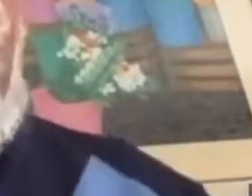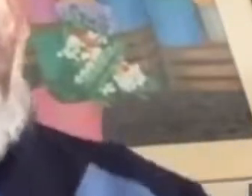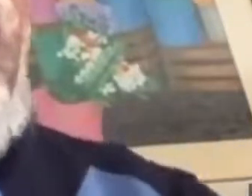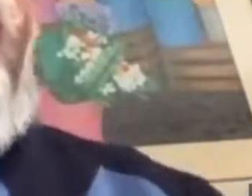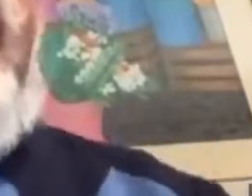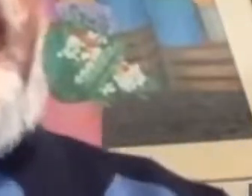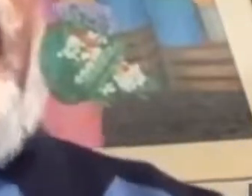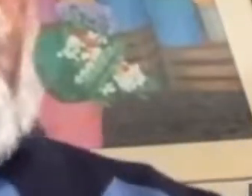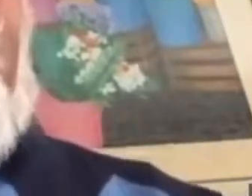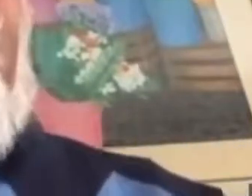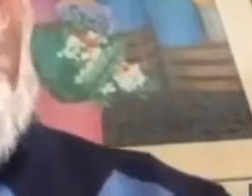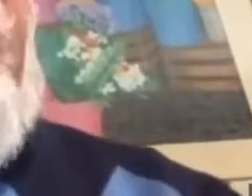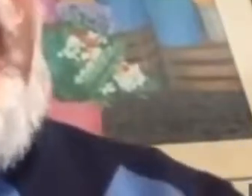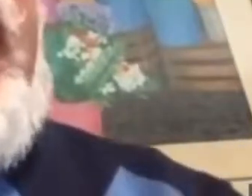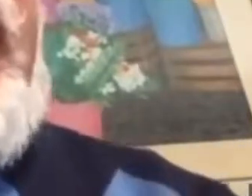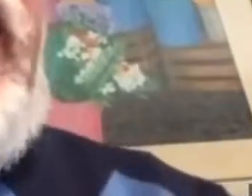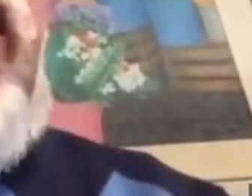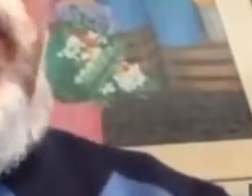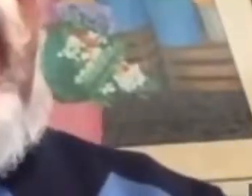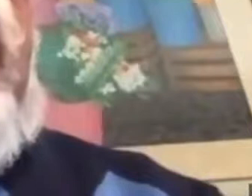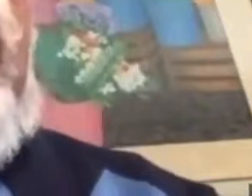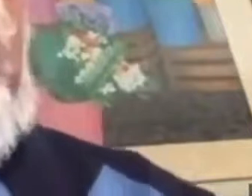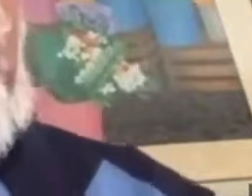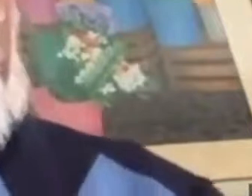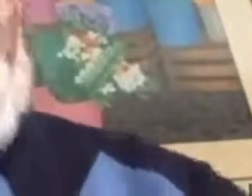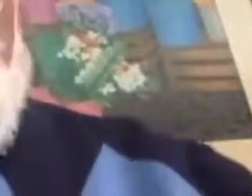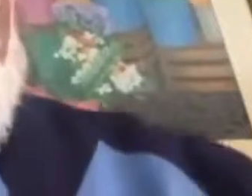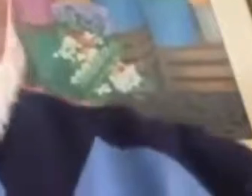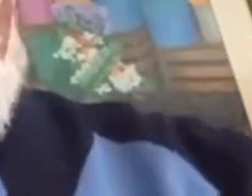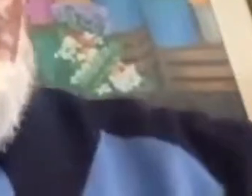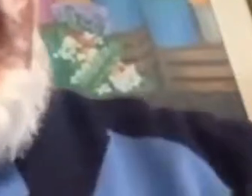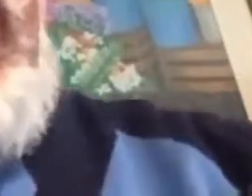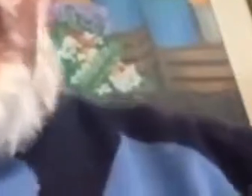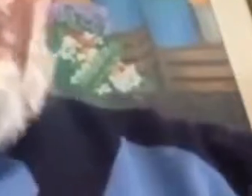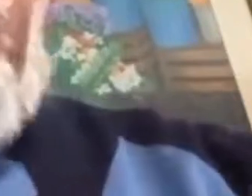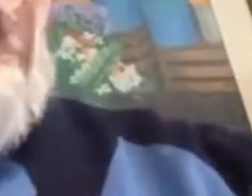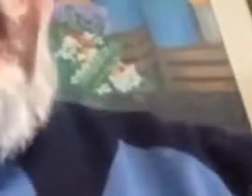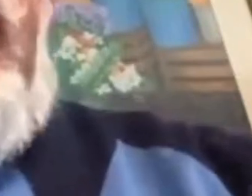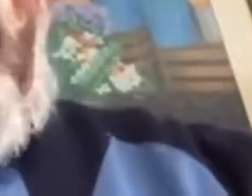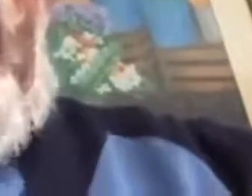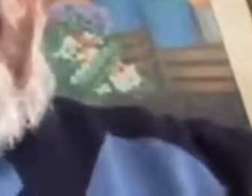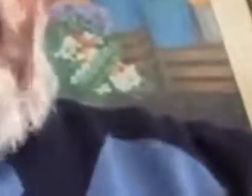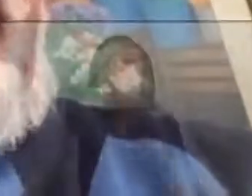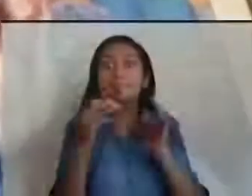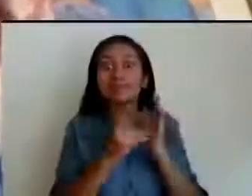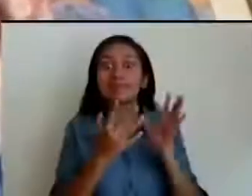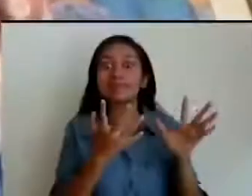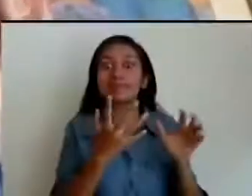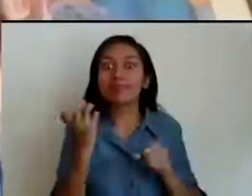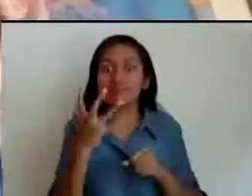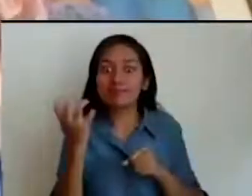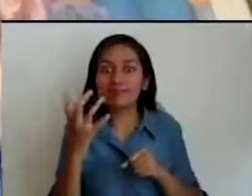se calcula que podían estar acuñadas entre 1,500 y 2,000 medallas de estas. Y se utilizaban fundamentalmente